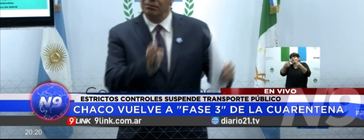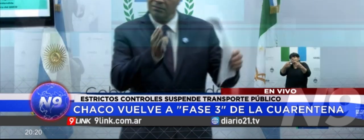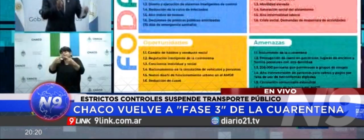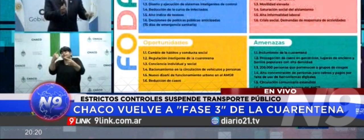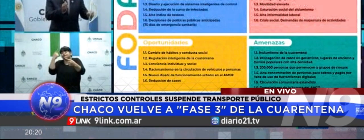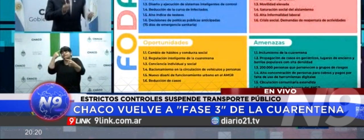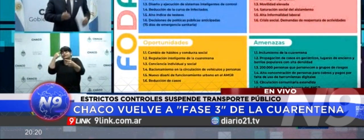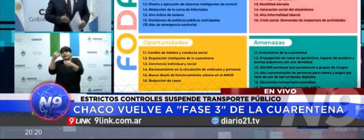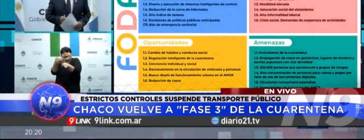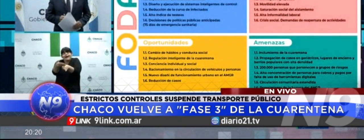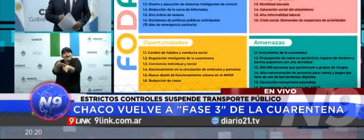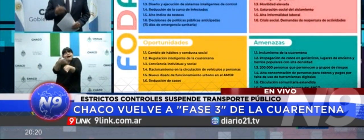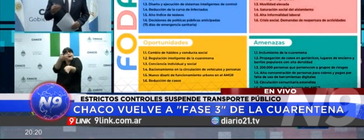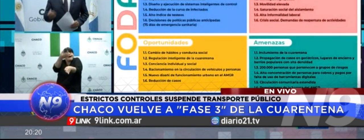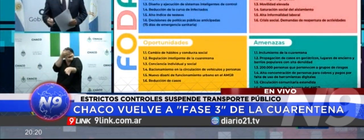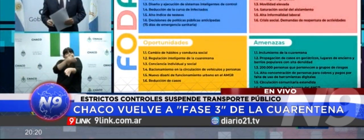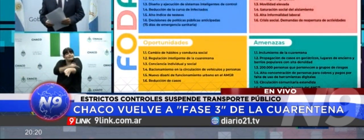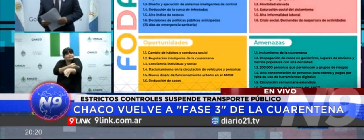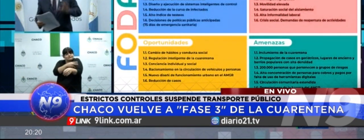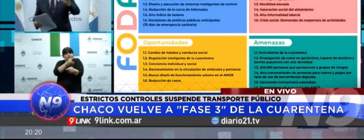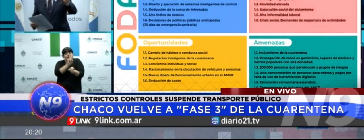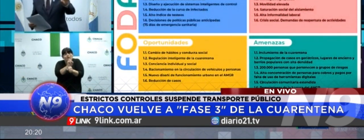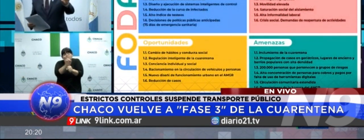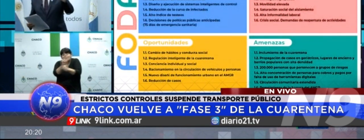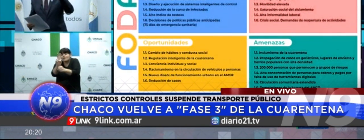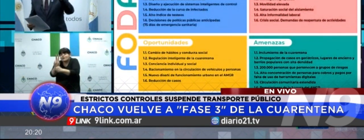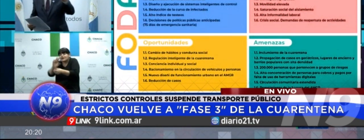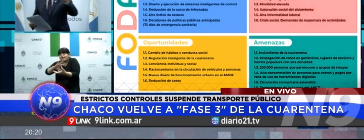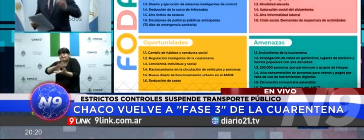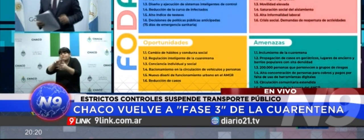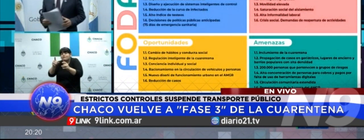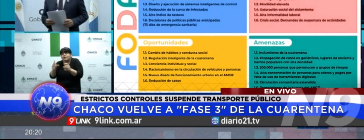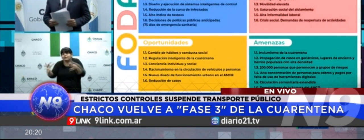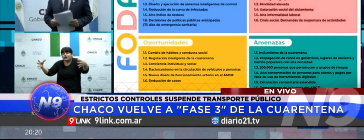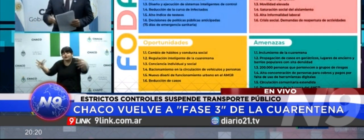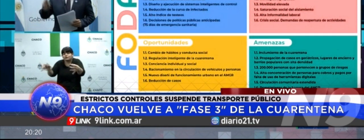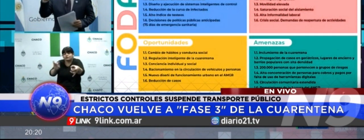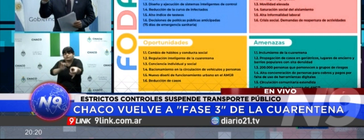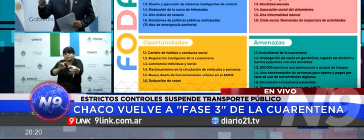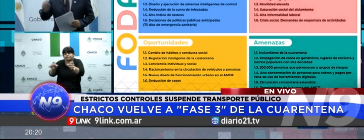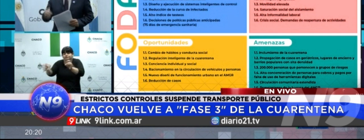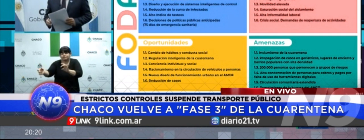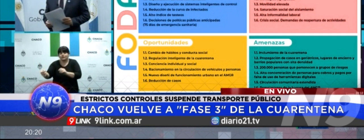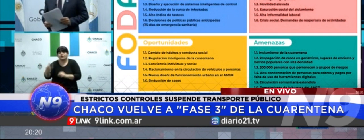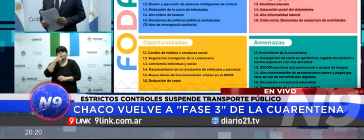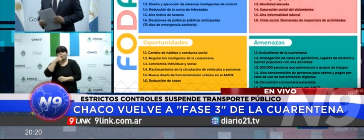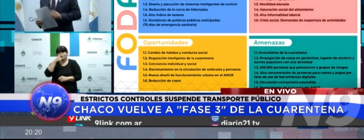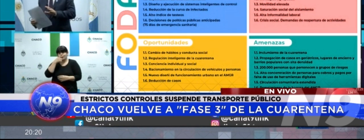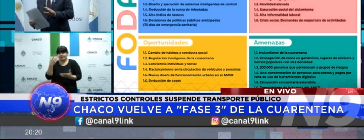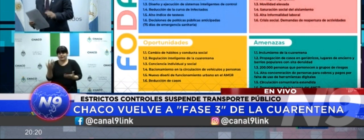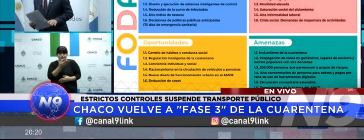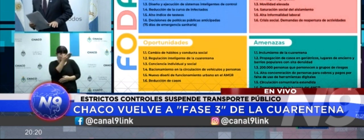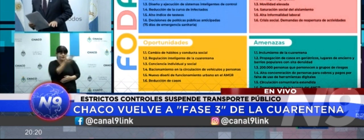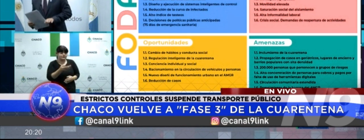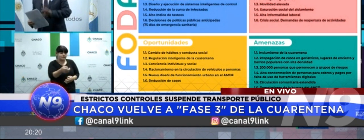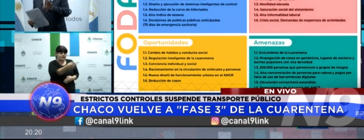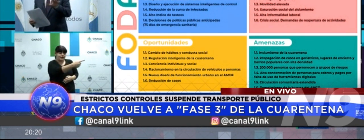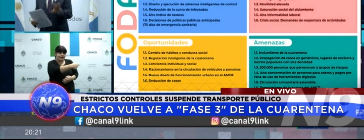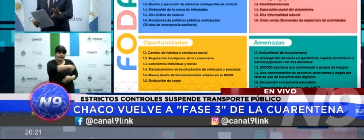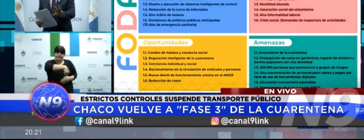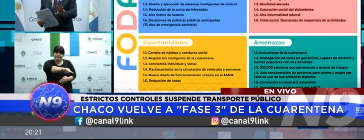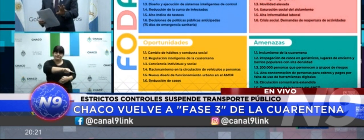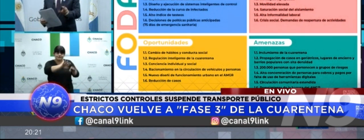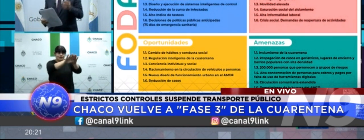¿Cuáles son? Los grupos de riesgo básicos, los geriátricos, lugares de encierro, y a su vez también